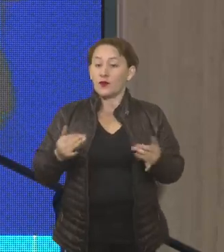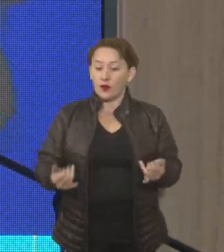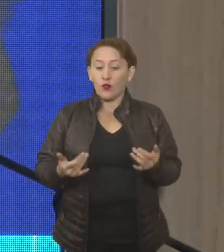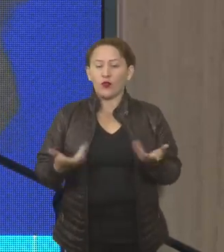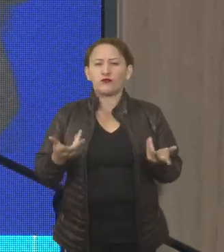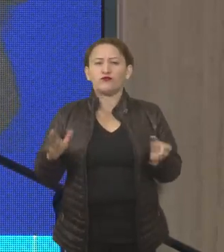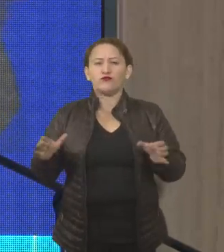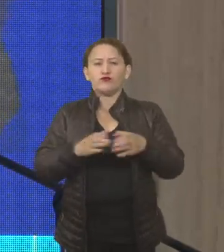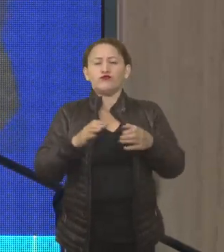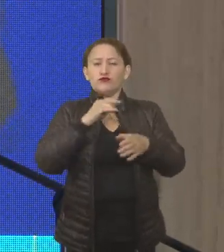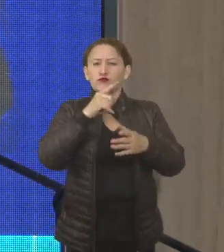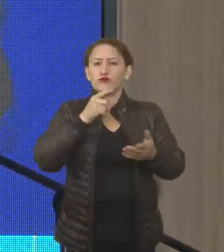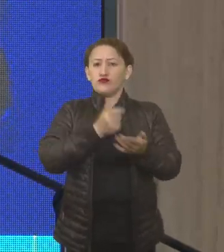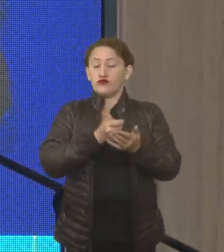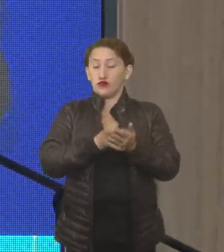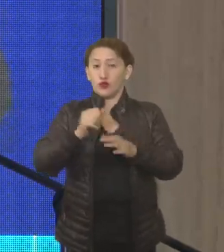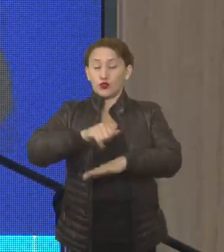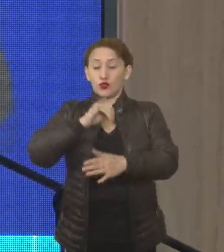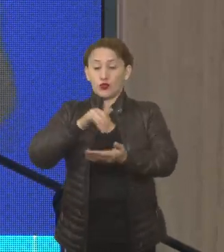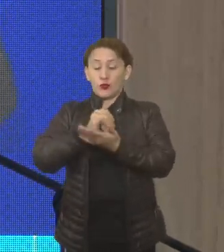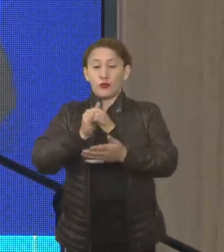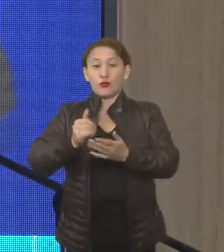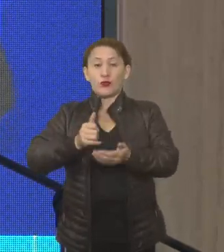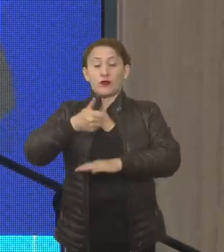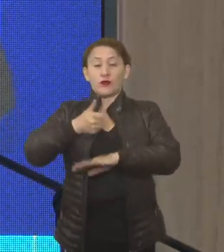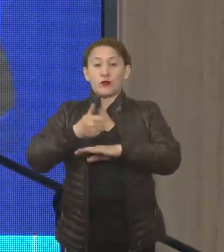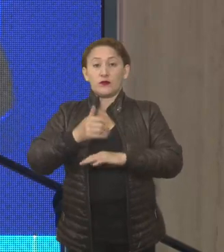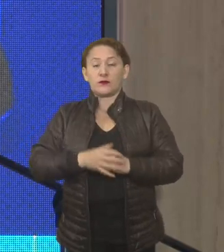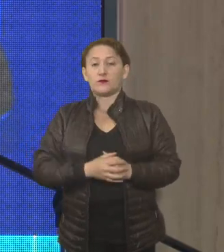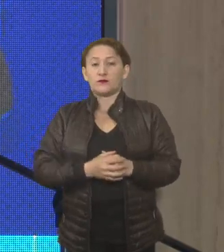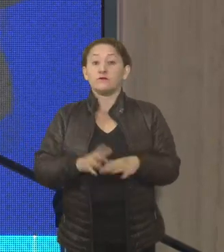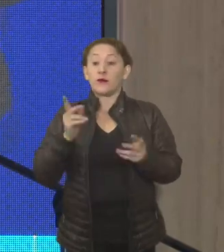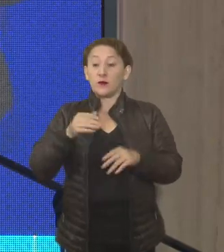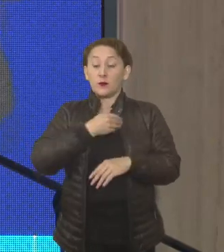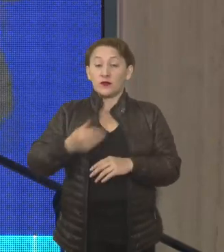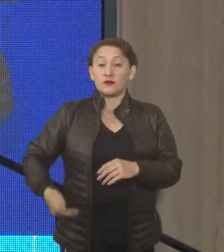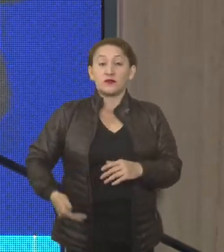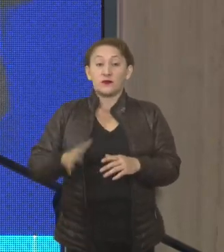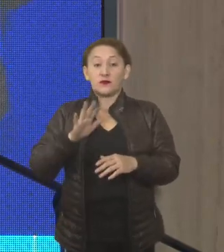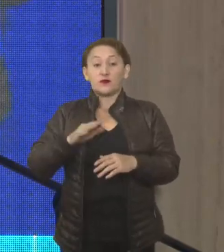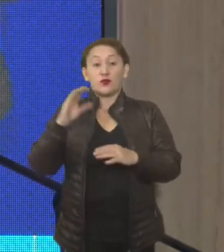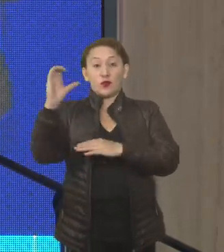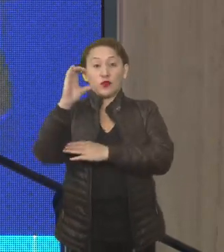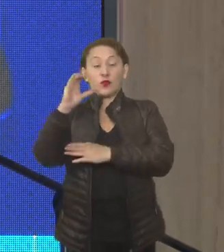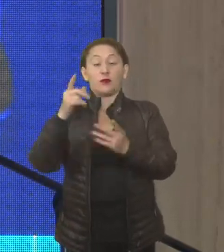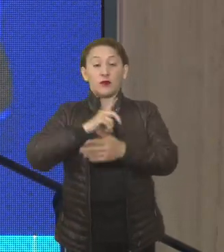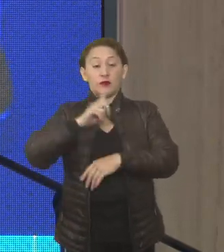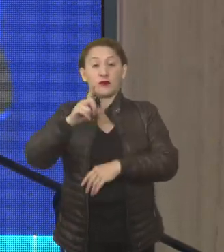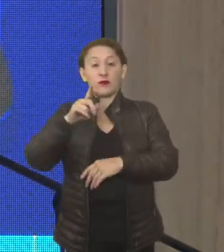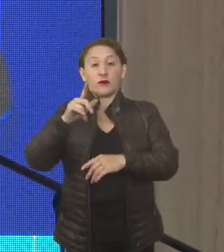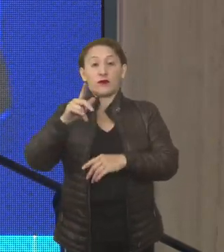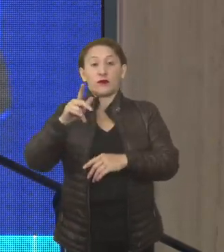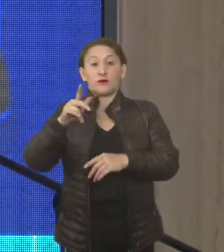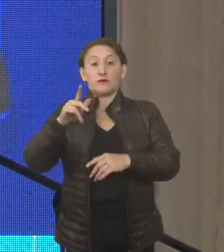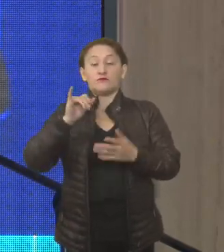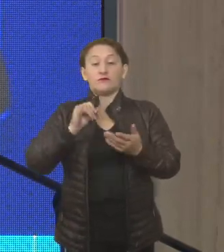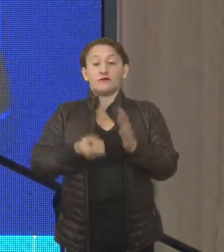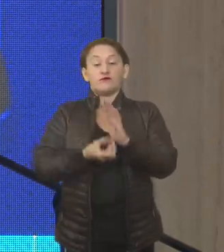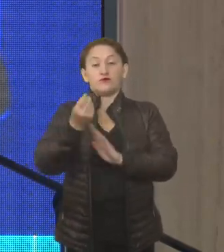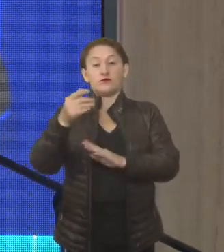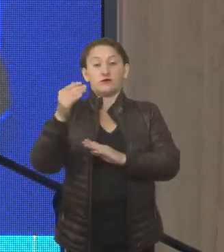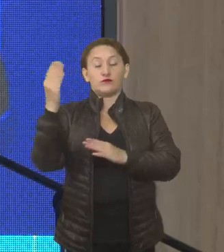actual miembro de la Junta Directiva de Proimágenes Colombia. También es presidenta de EGEDA Colombia y líder gremial de la